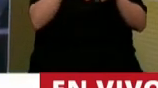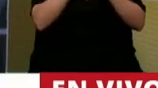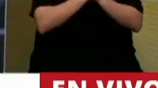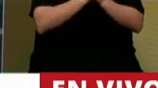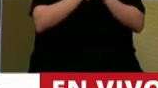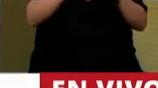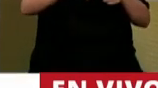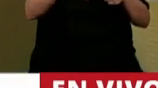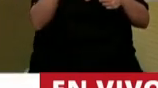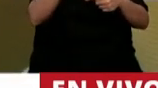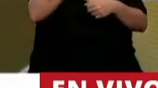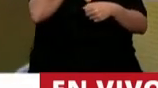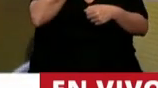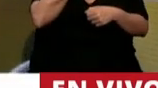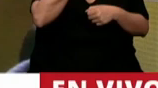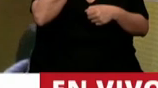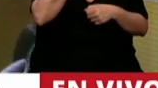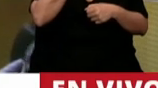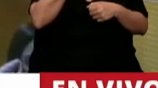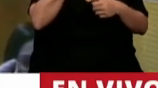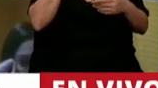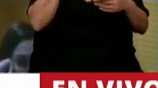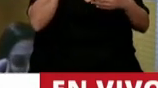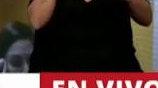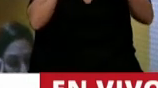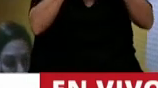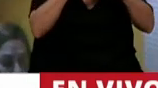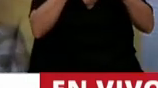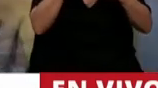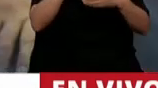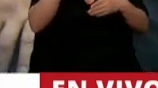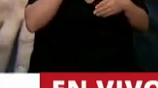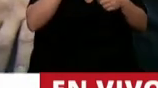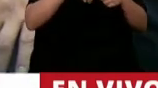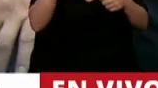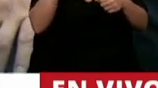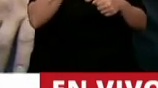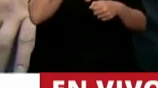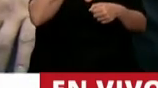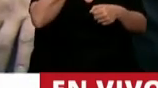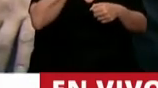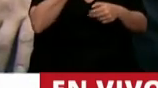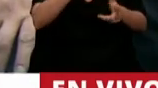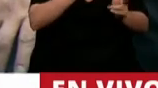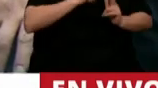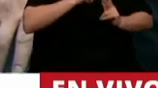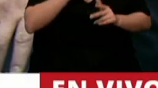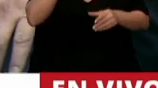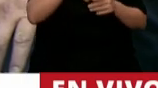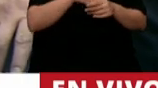Desconecte el micrófono, diputada Navarro, porque se acerca a la cámara, pero no. Ahí está, ahora puede decir el sentido de su voto.